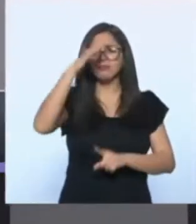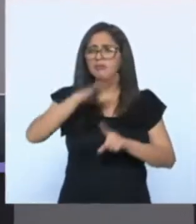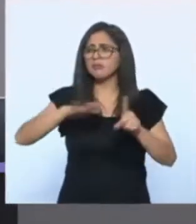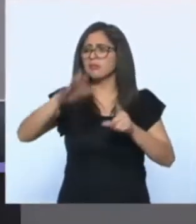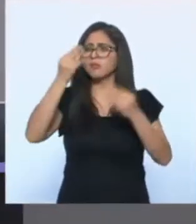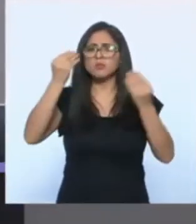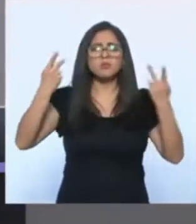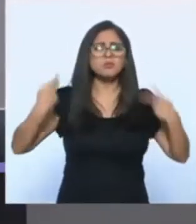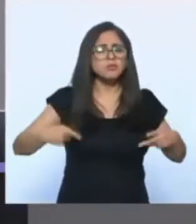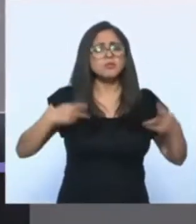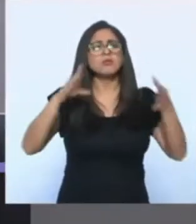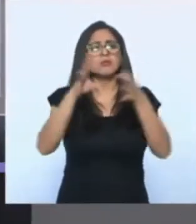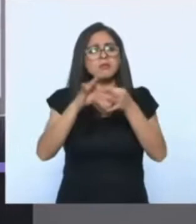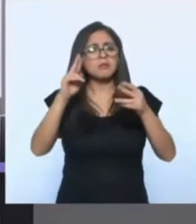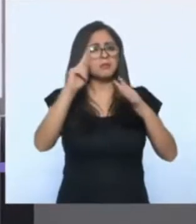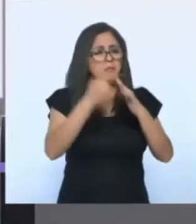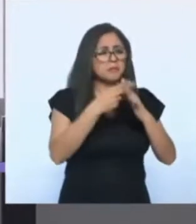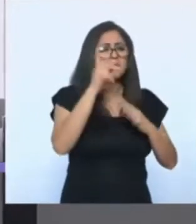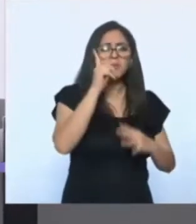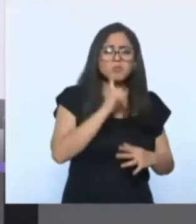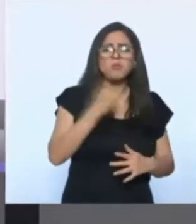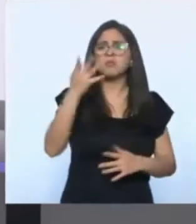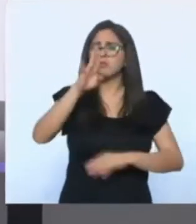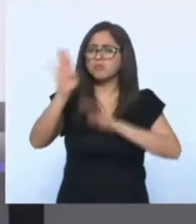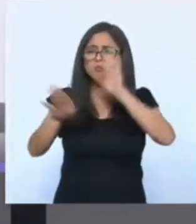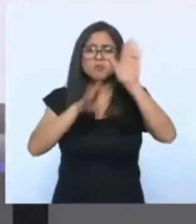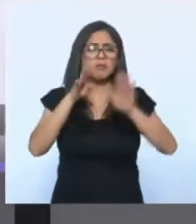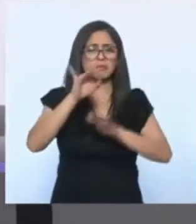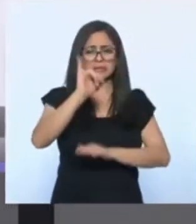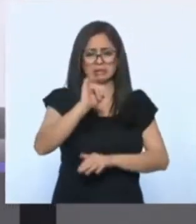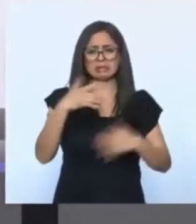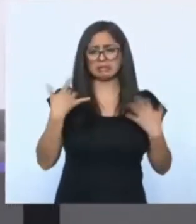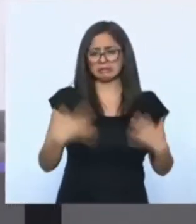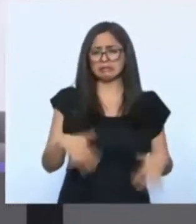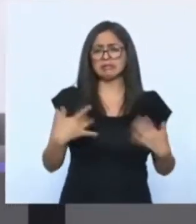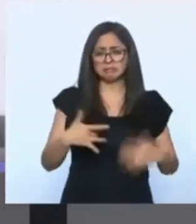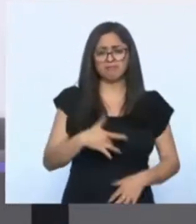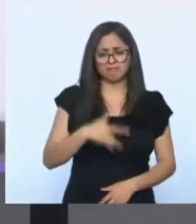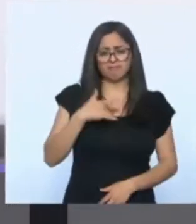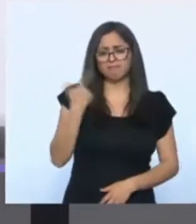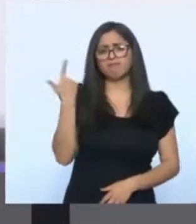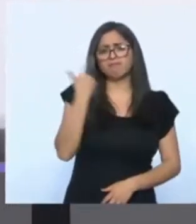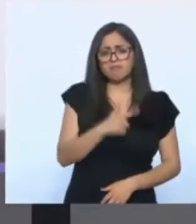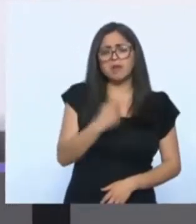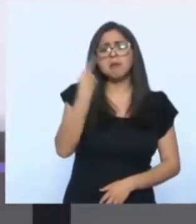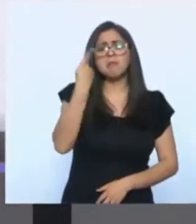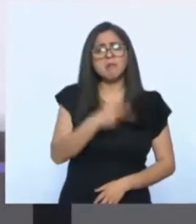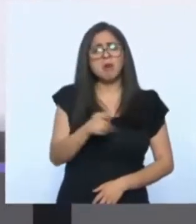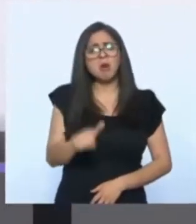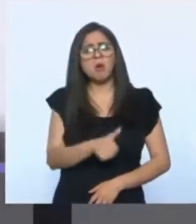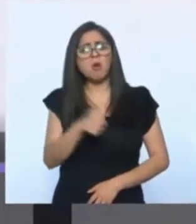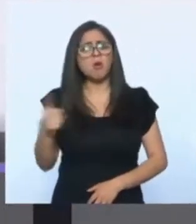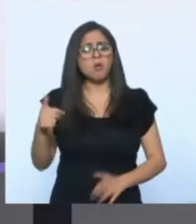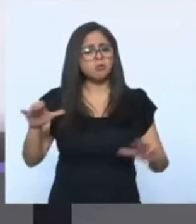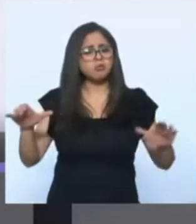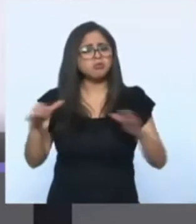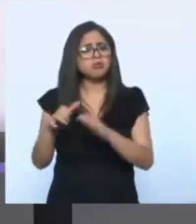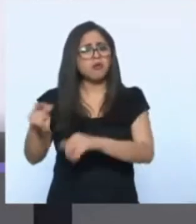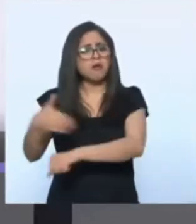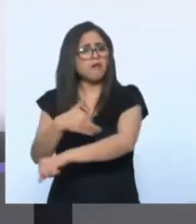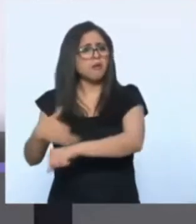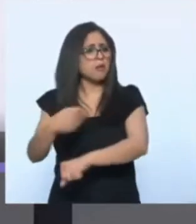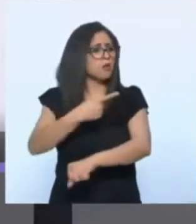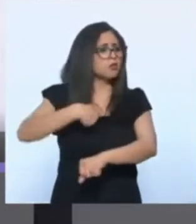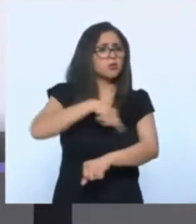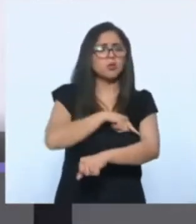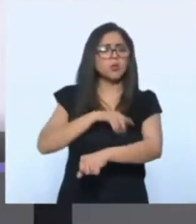que es muy doloroso, pero hay una parte de estas familias que es mucho más doloroso y que no estamos viendo como